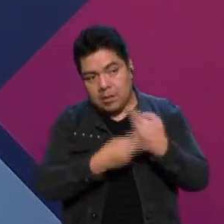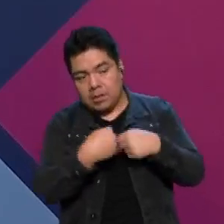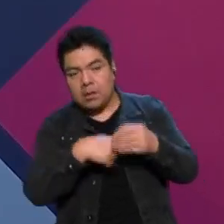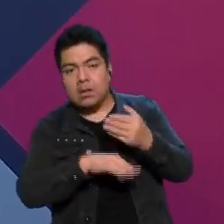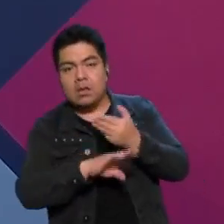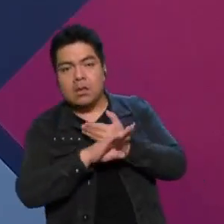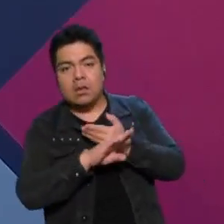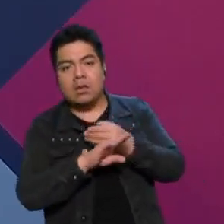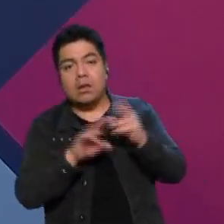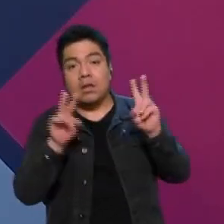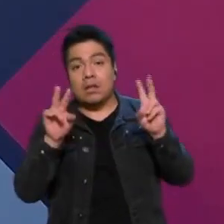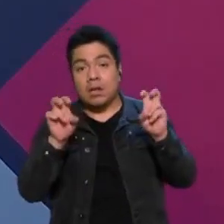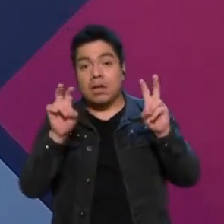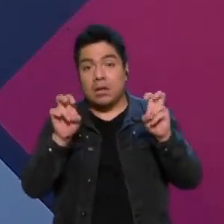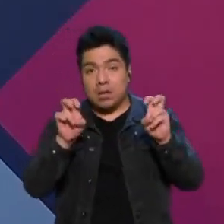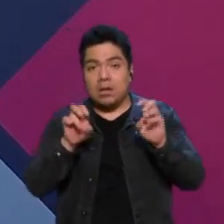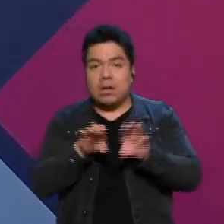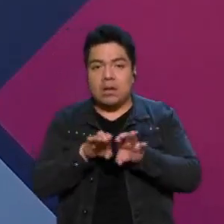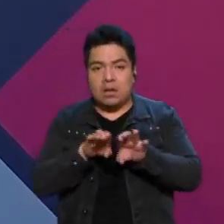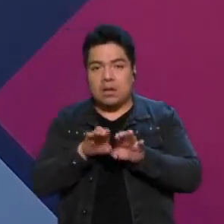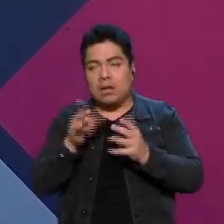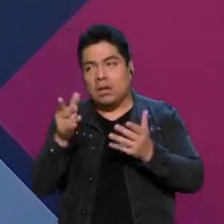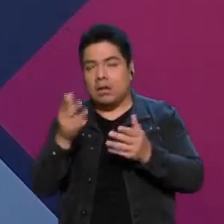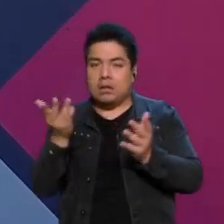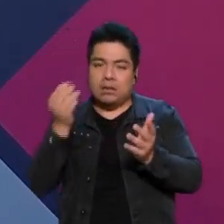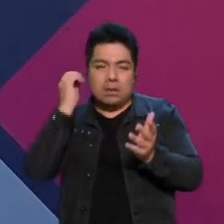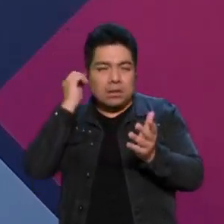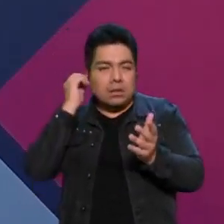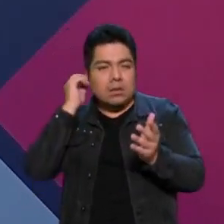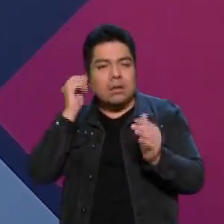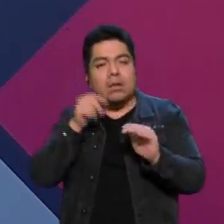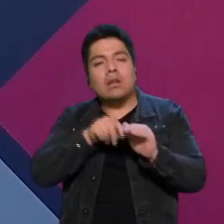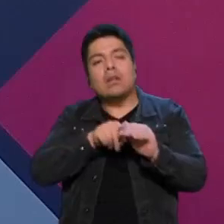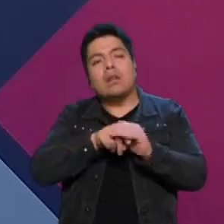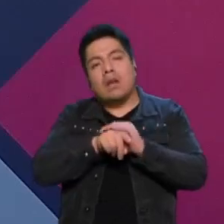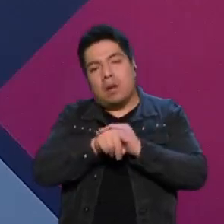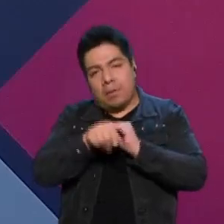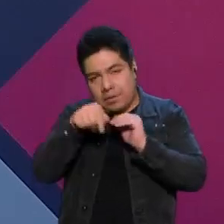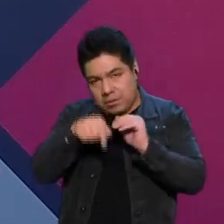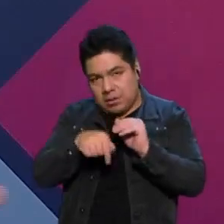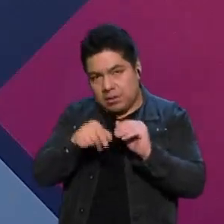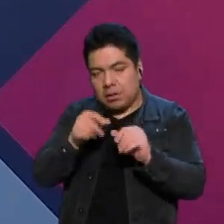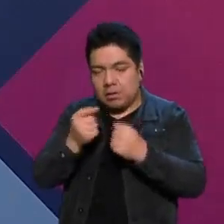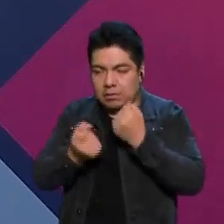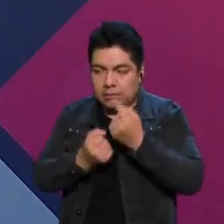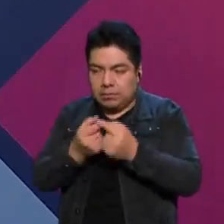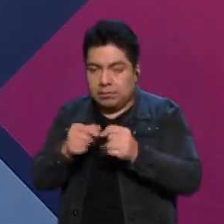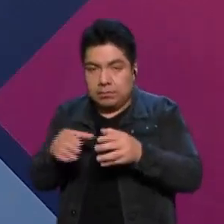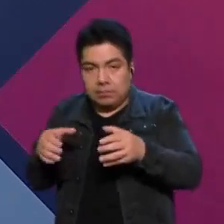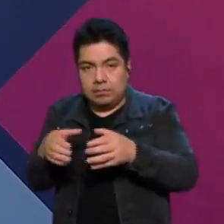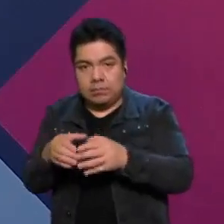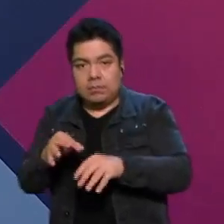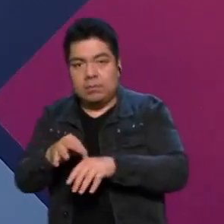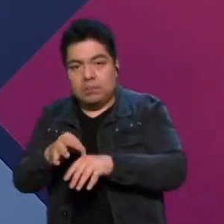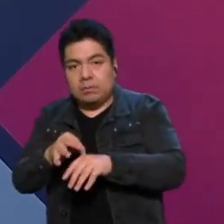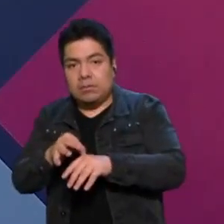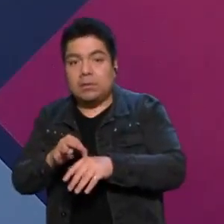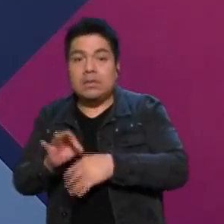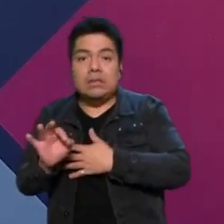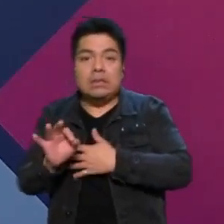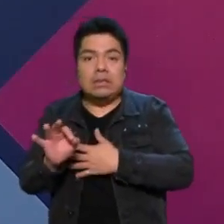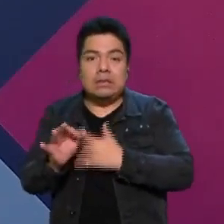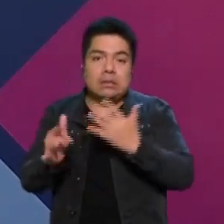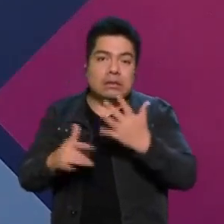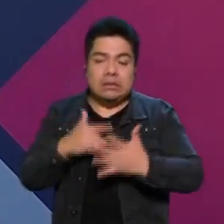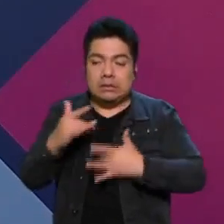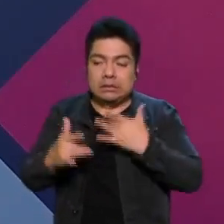elemento central esta estrategia de denunciar lo que ocurre en esta realidad, a veces muy